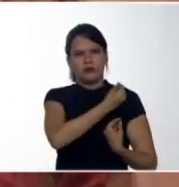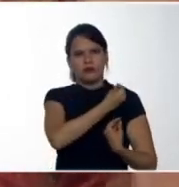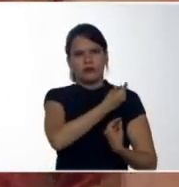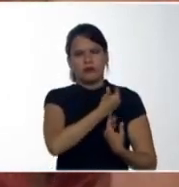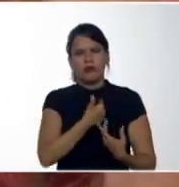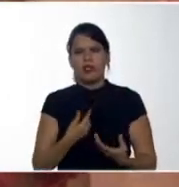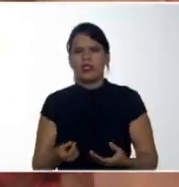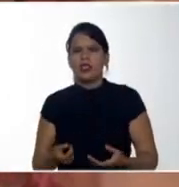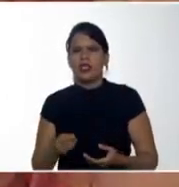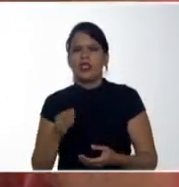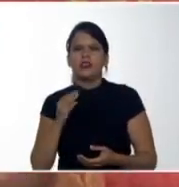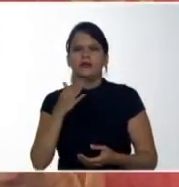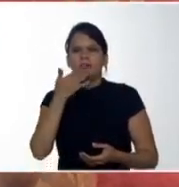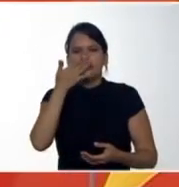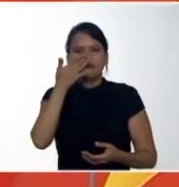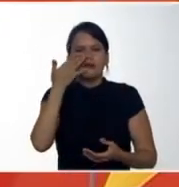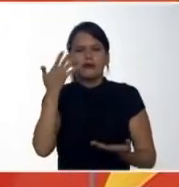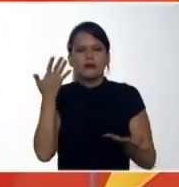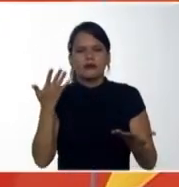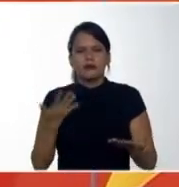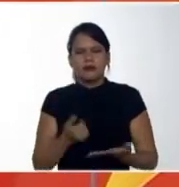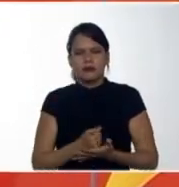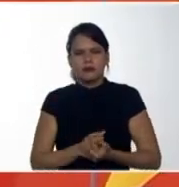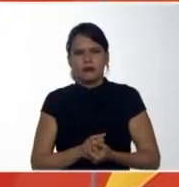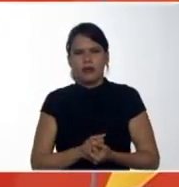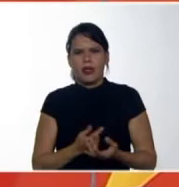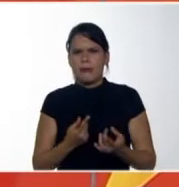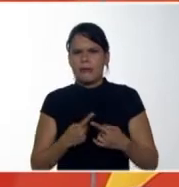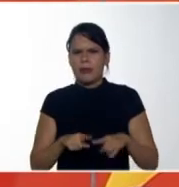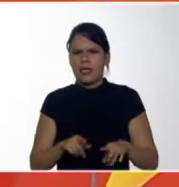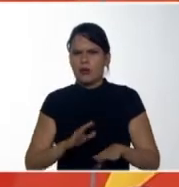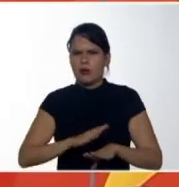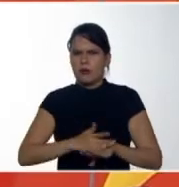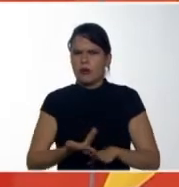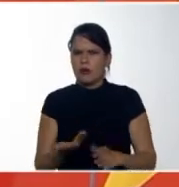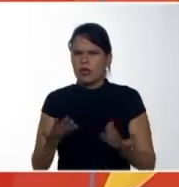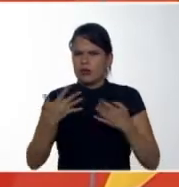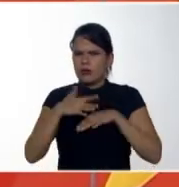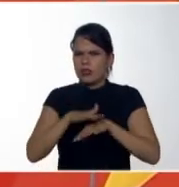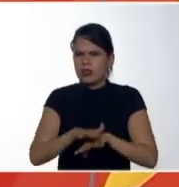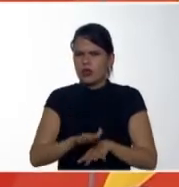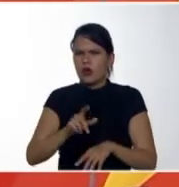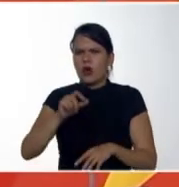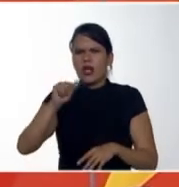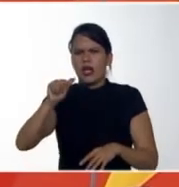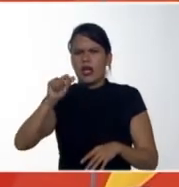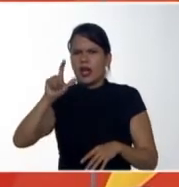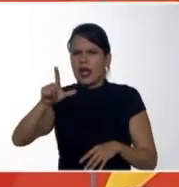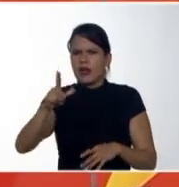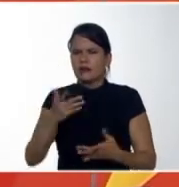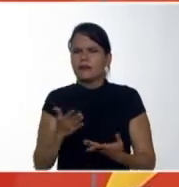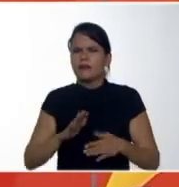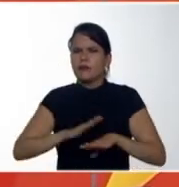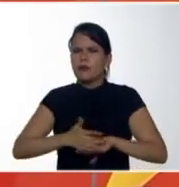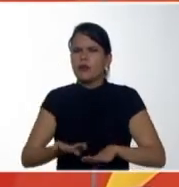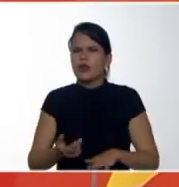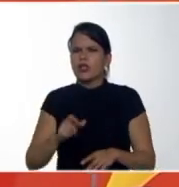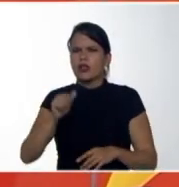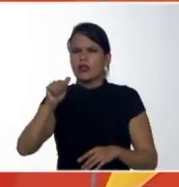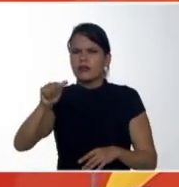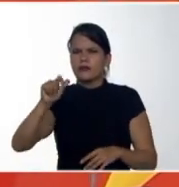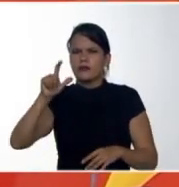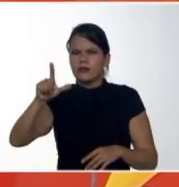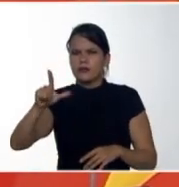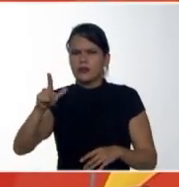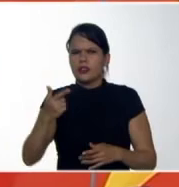atomizar esa fragancia. Pero, ¿por qué lo relaciono con el aldehído? Hoy en día el aldehído es